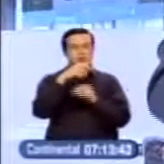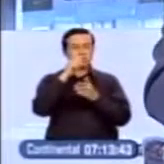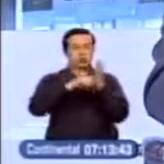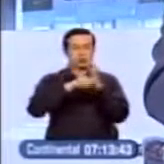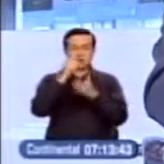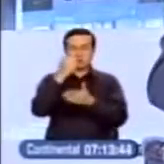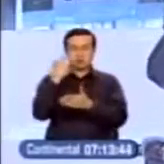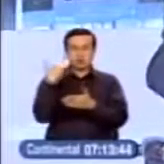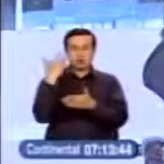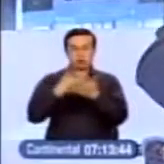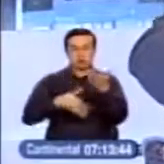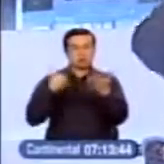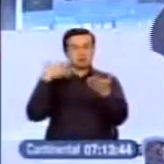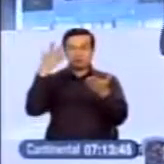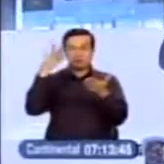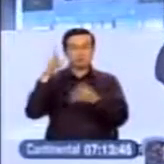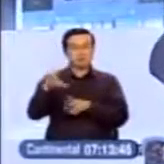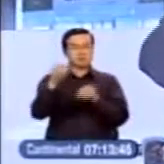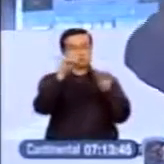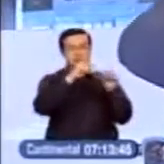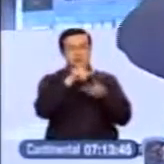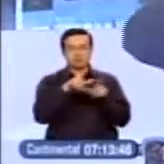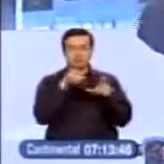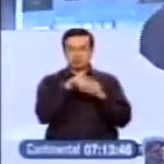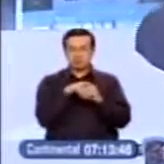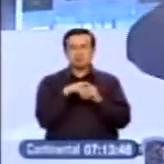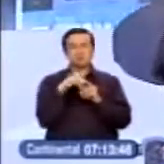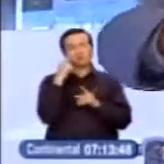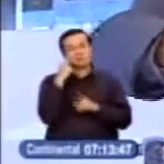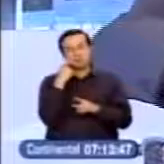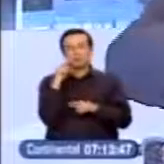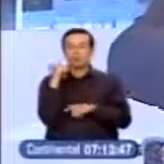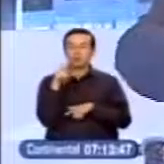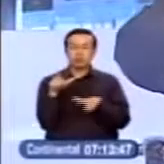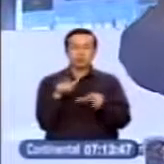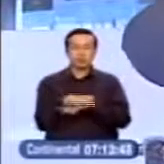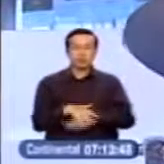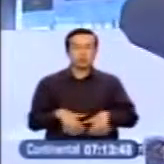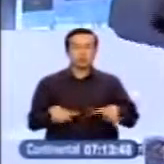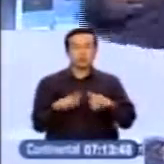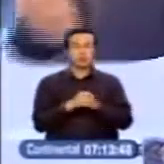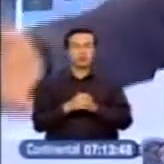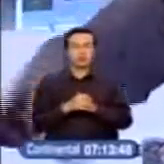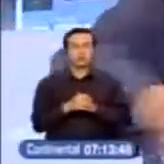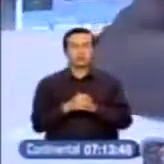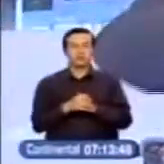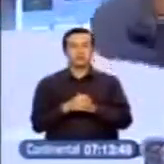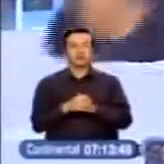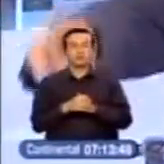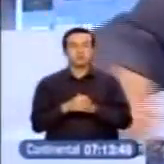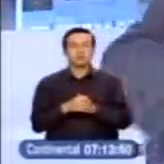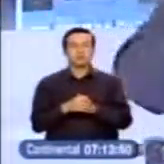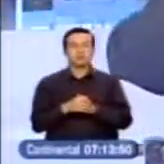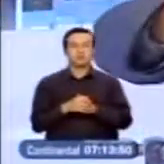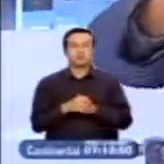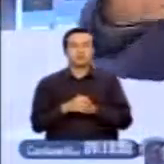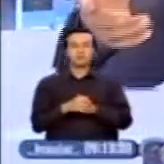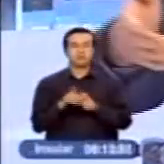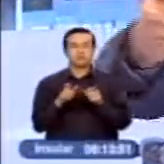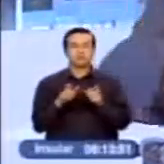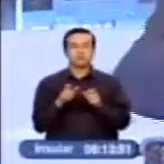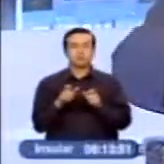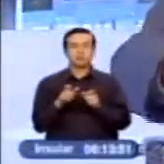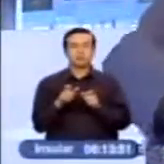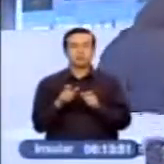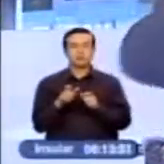terrenos y reubicarles y buscar la manera de, sin convertirlos en sujetos de